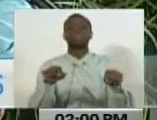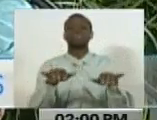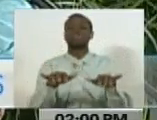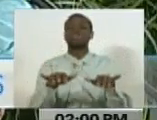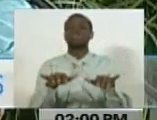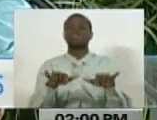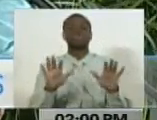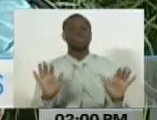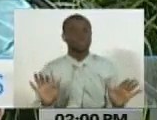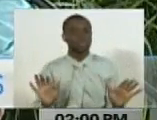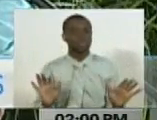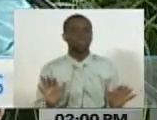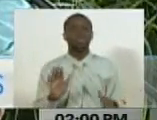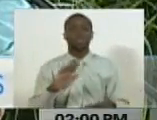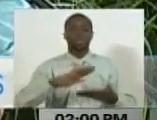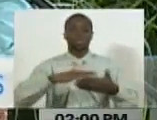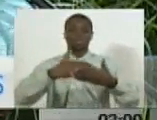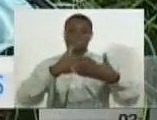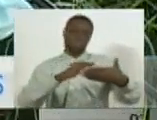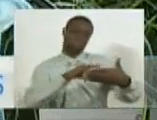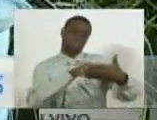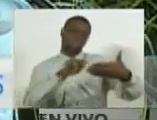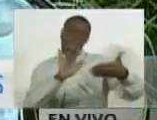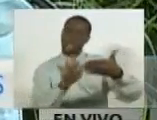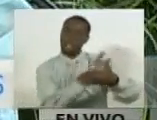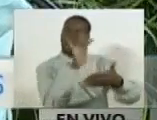a través de la tableta, de la computadora